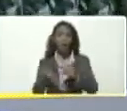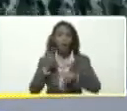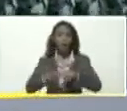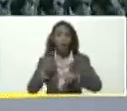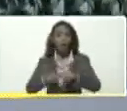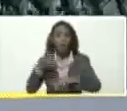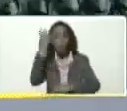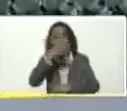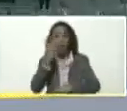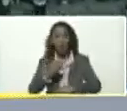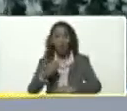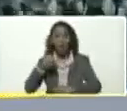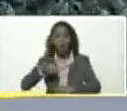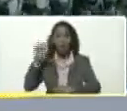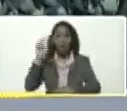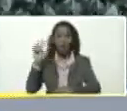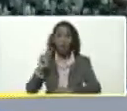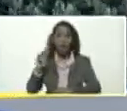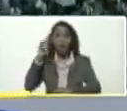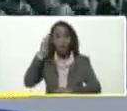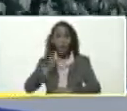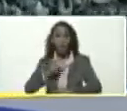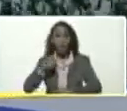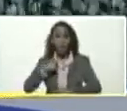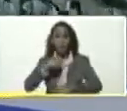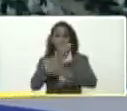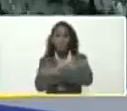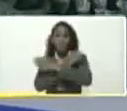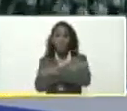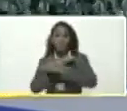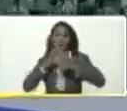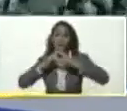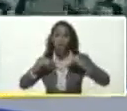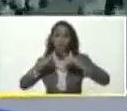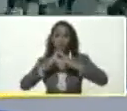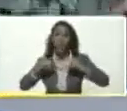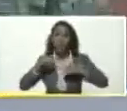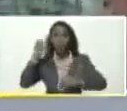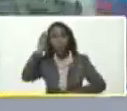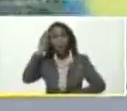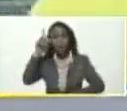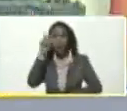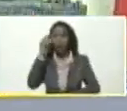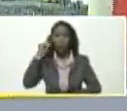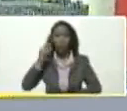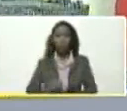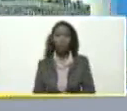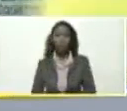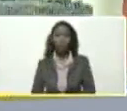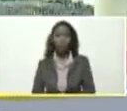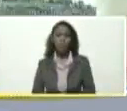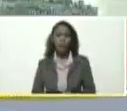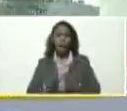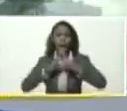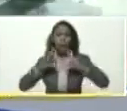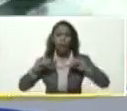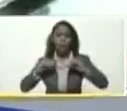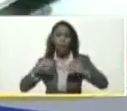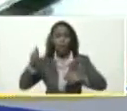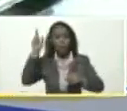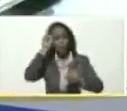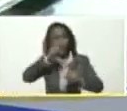Infantiles y Juveniles de Venezuela, Simón Bolívar. Los felicito a todos los maestros y maestras, a todos los que